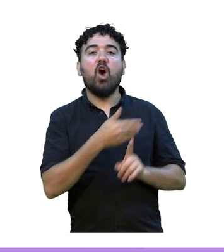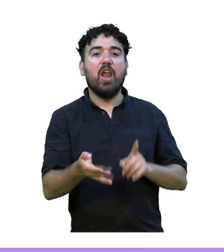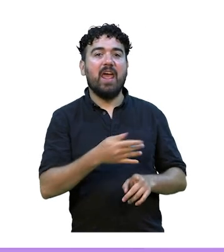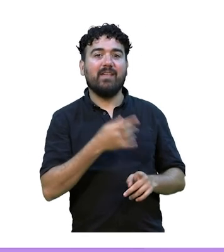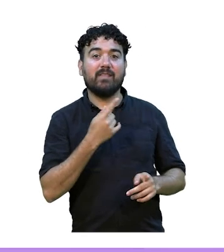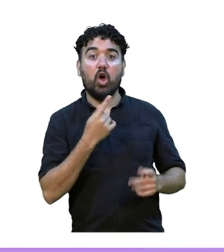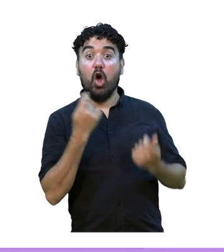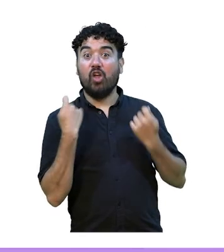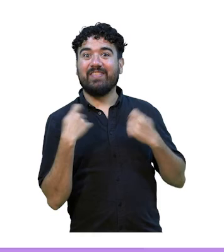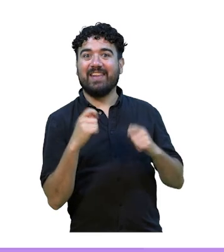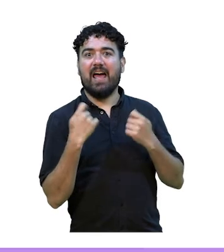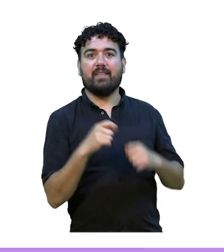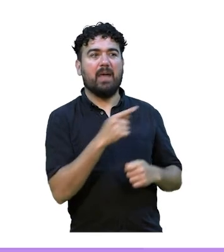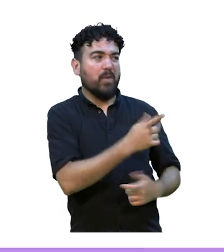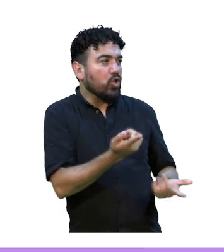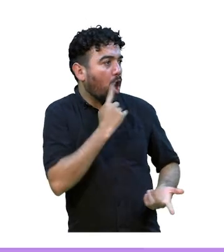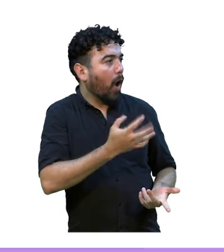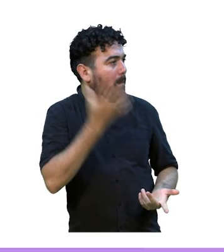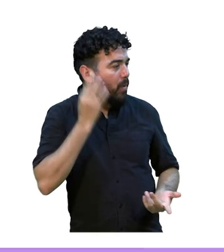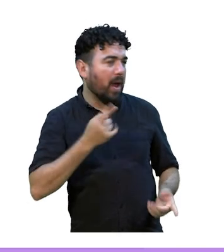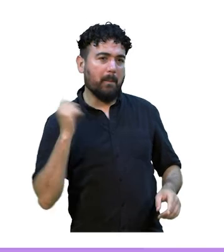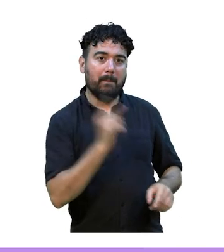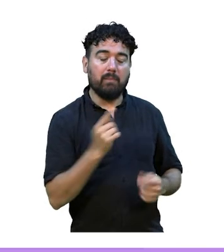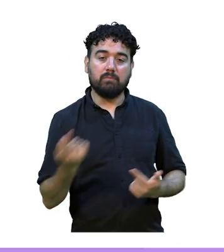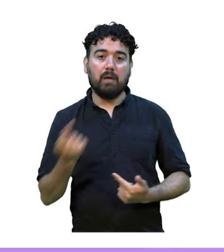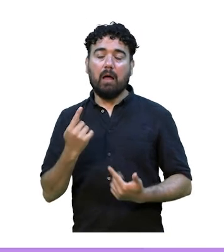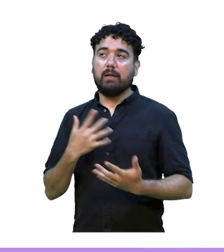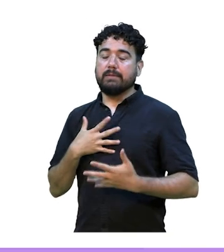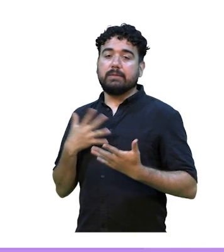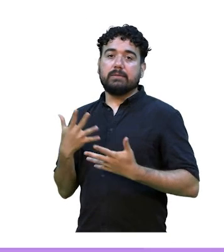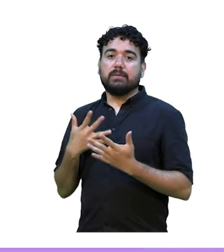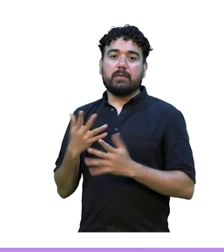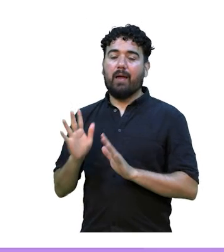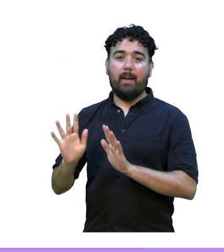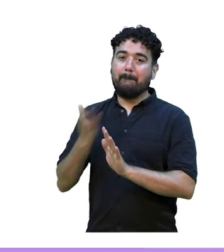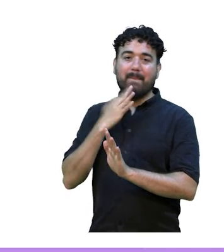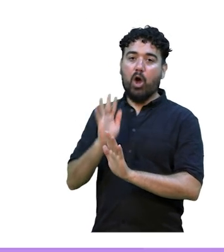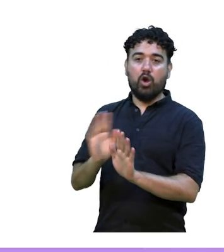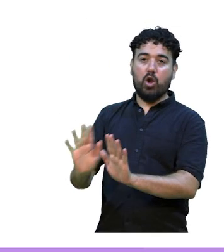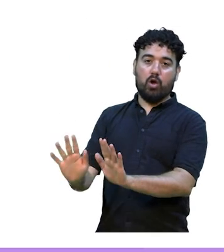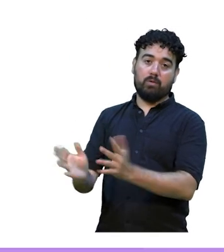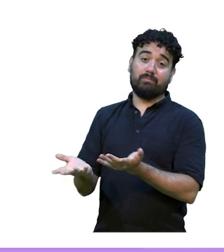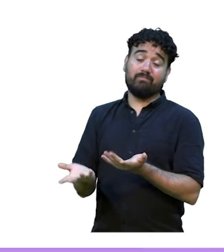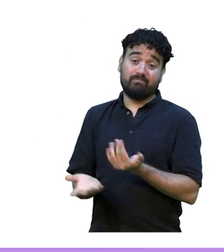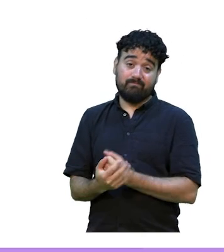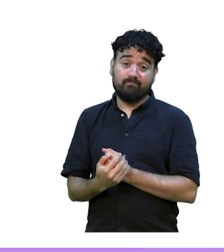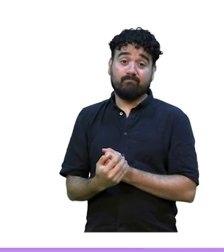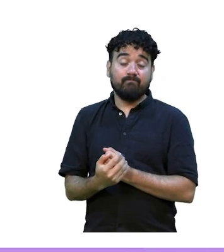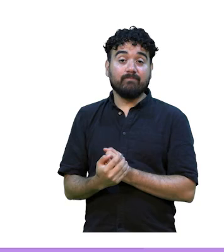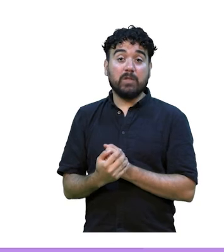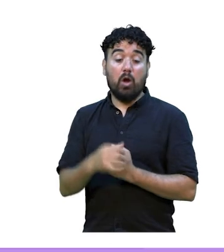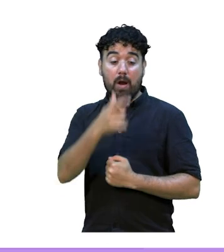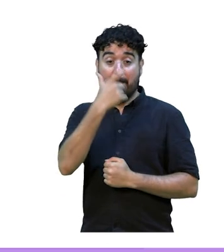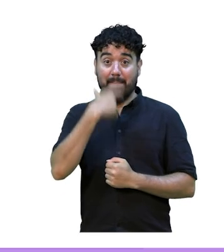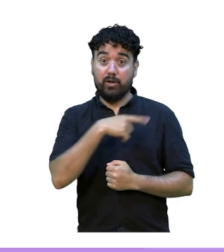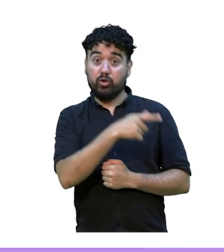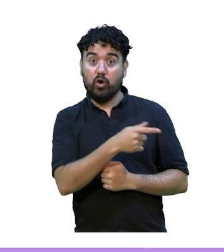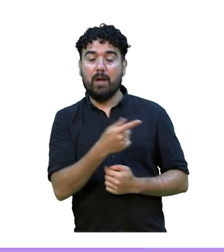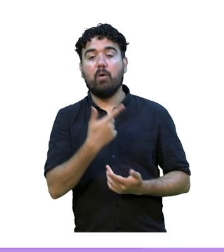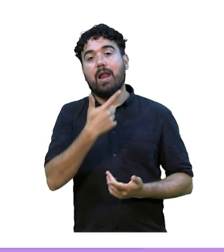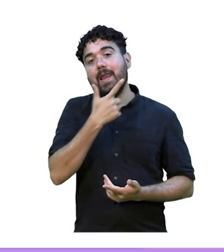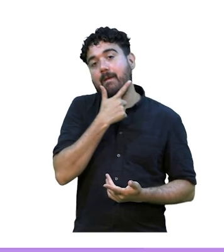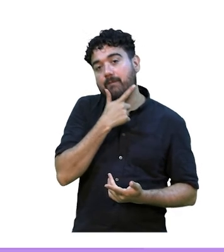hacer distinciones no violentas de trato con personas que pertenecen a las diversidades sexogenéricas. Una